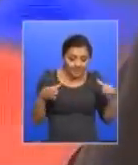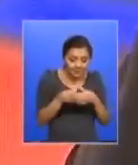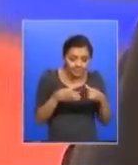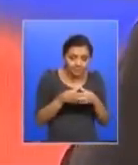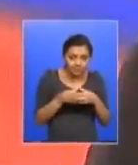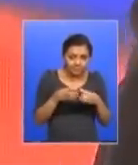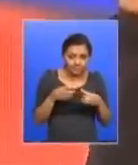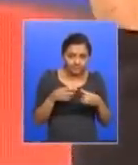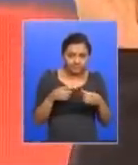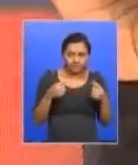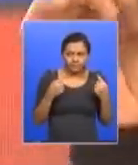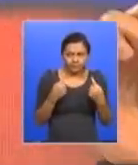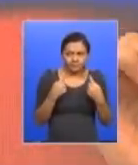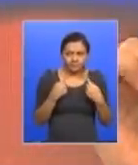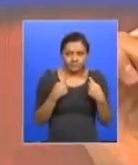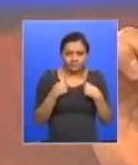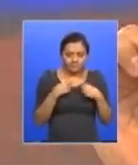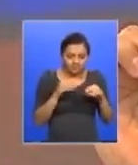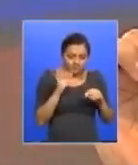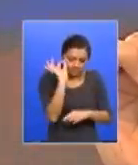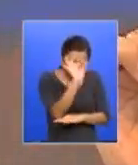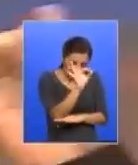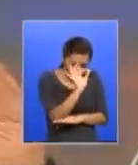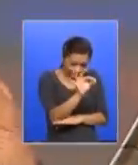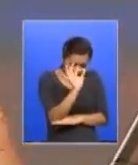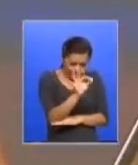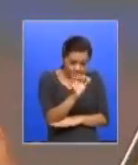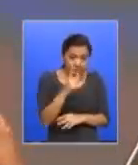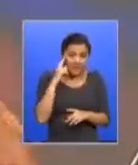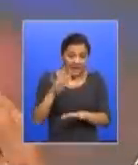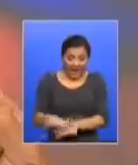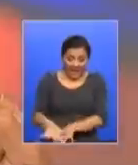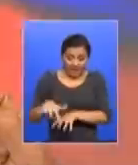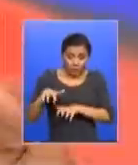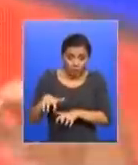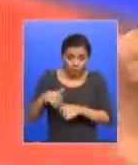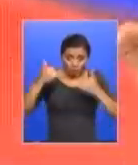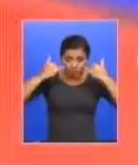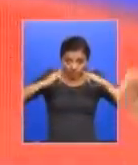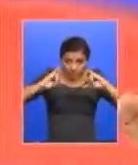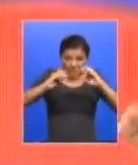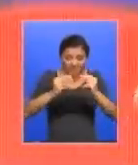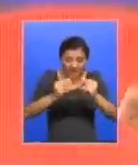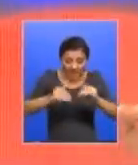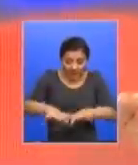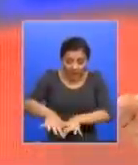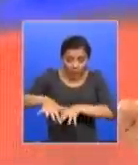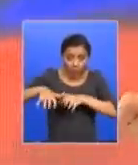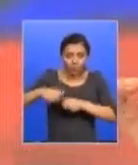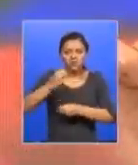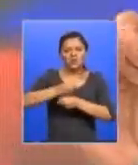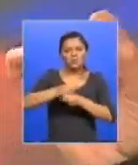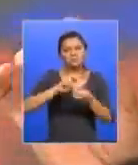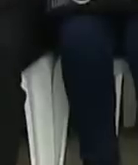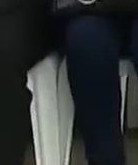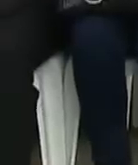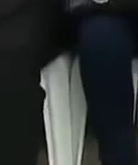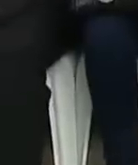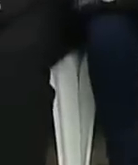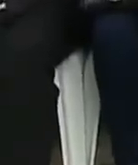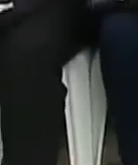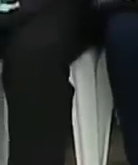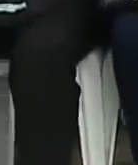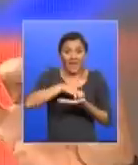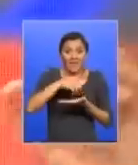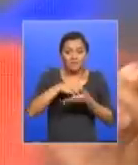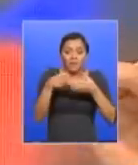nuestra cabeza que ser agricultor es igual a ser pobre, o ser pescador artesanal es igual a ser